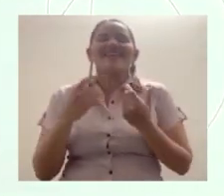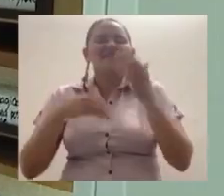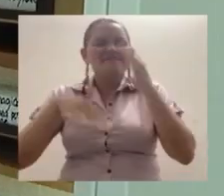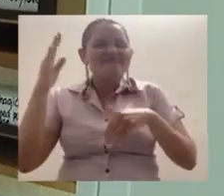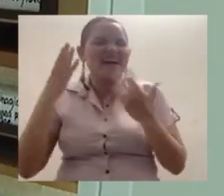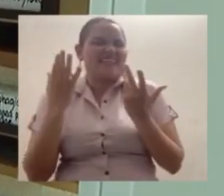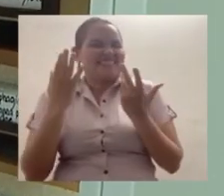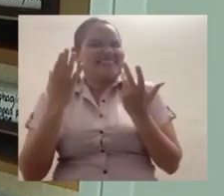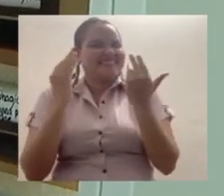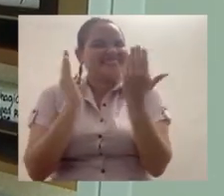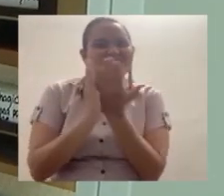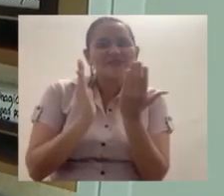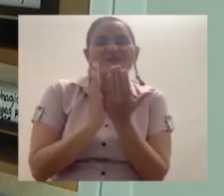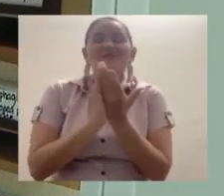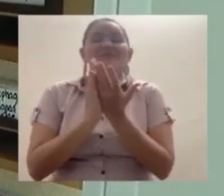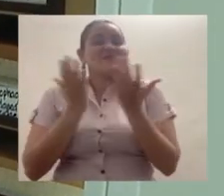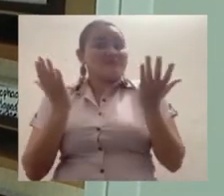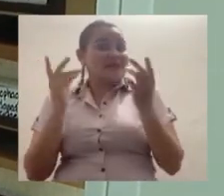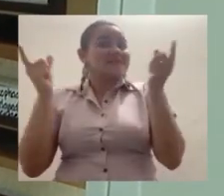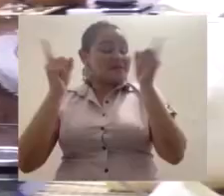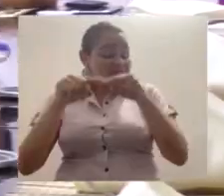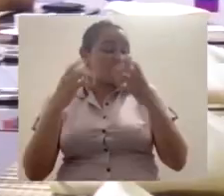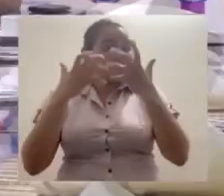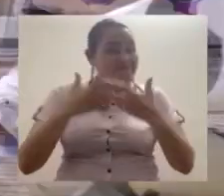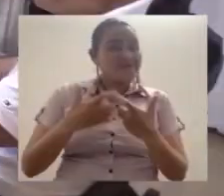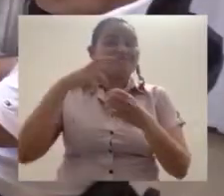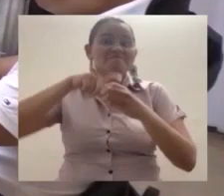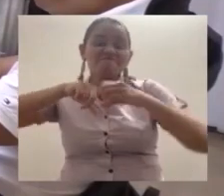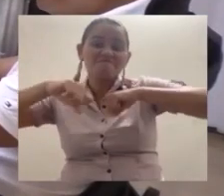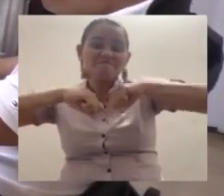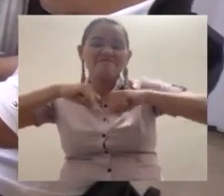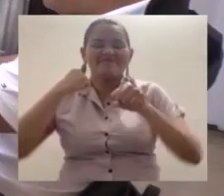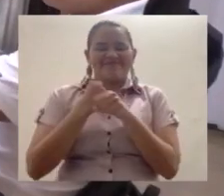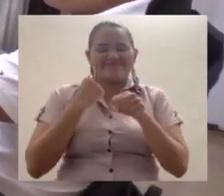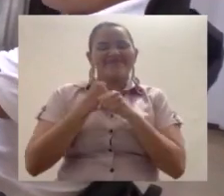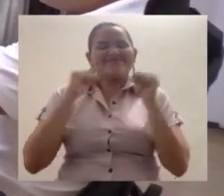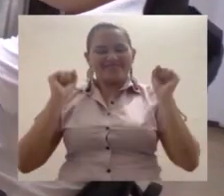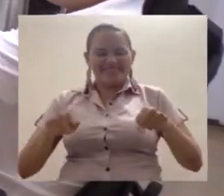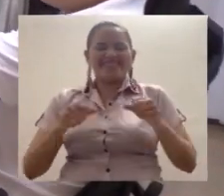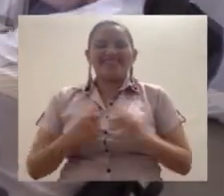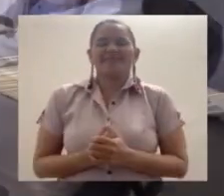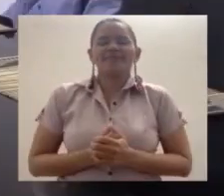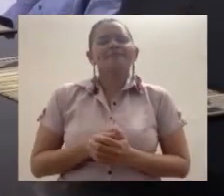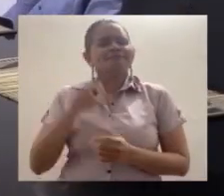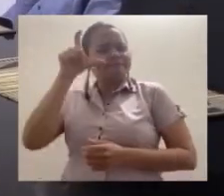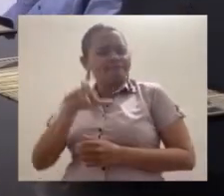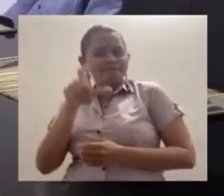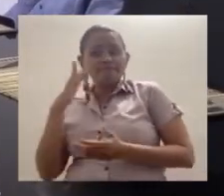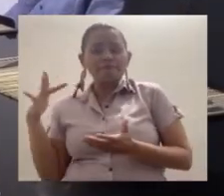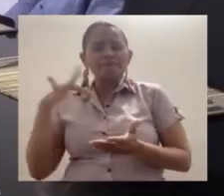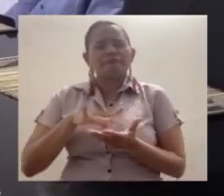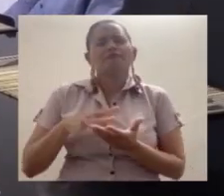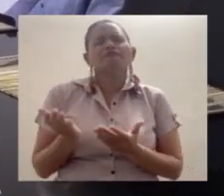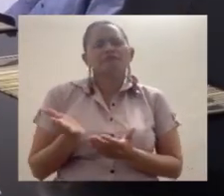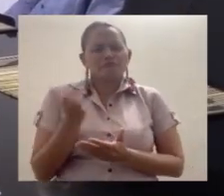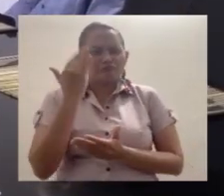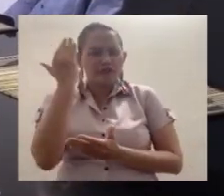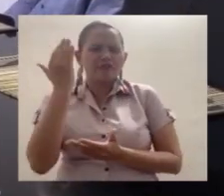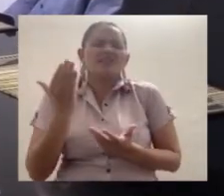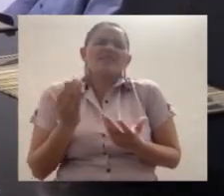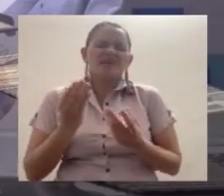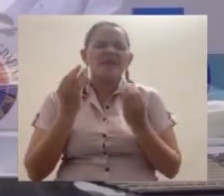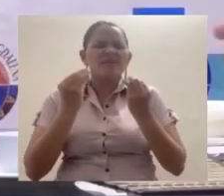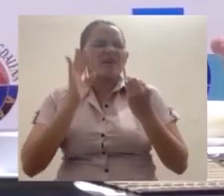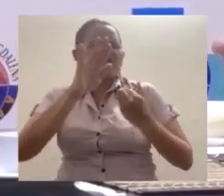y a su vez también a las empresas. La presencia del viceministro Lozada en la institución se constituye en una oportunidad para mostrar a autoridades nacionales todos